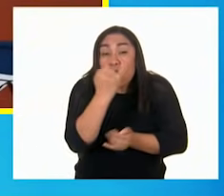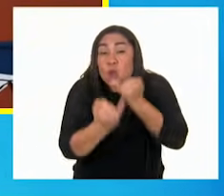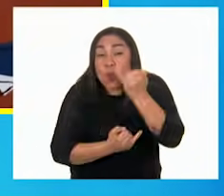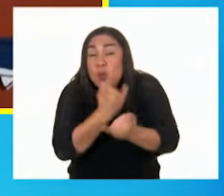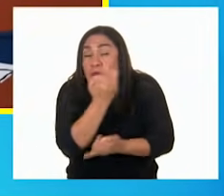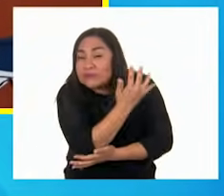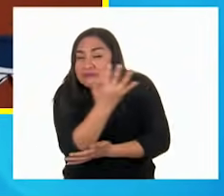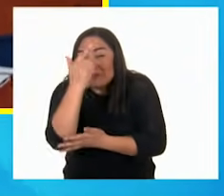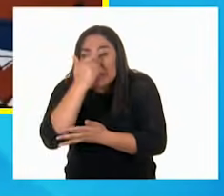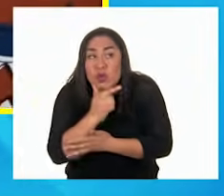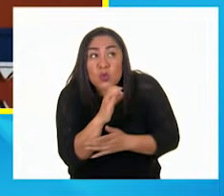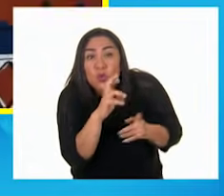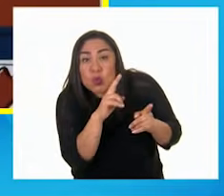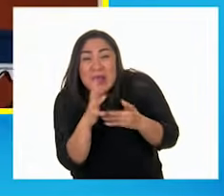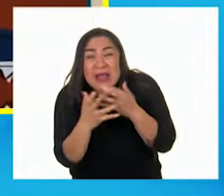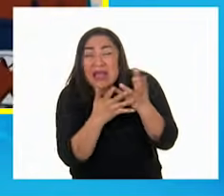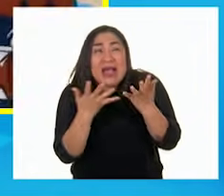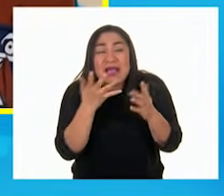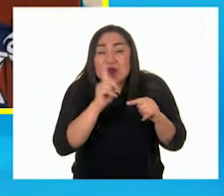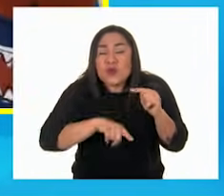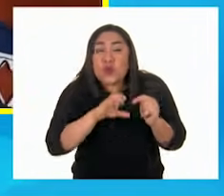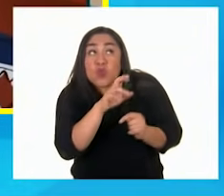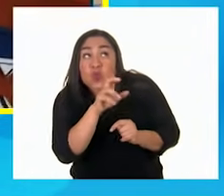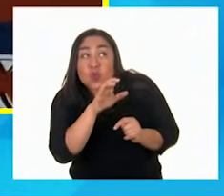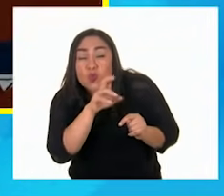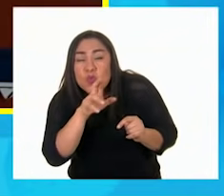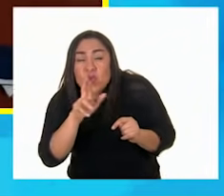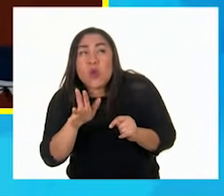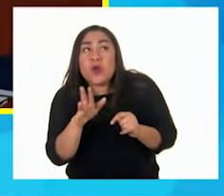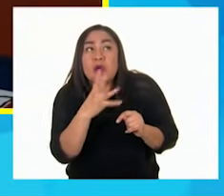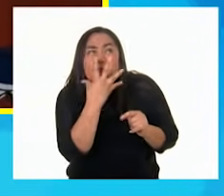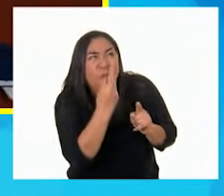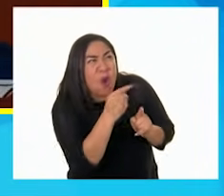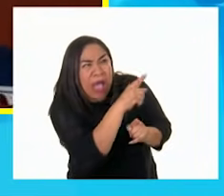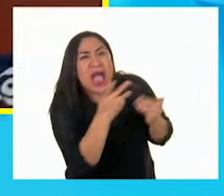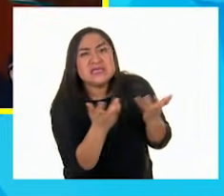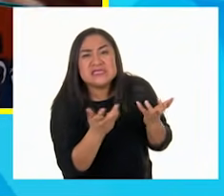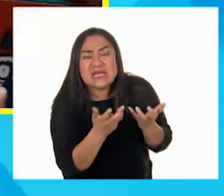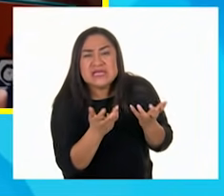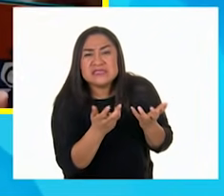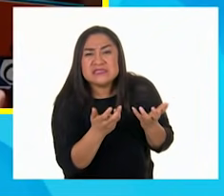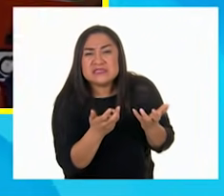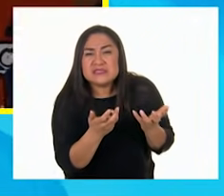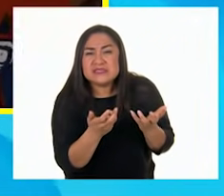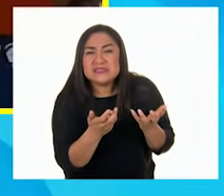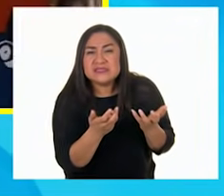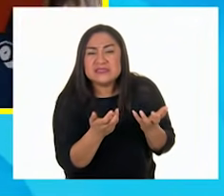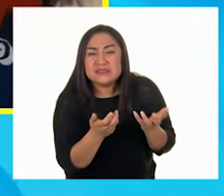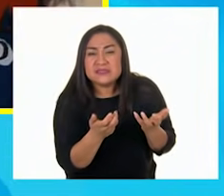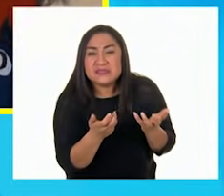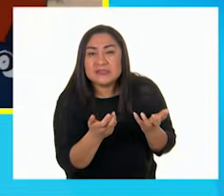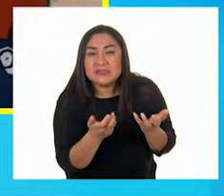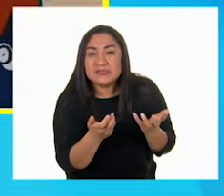el bosque anocheció. El cucú cantando, el miedo nos quitó. Cucú, cucú, lobo, ¿qué haces?